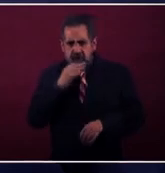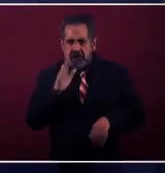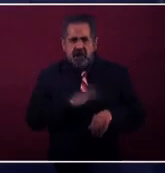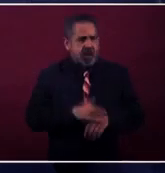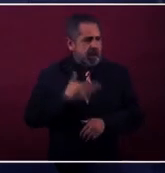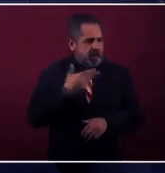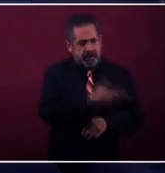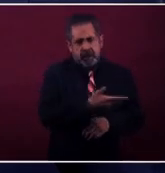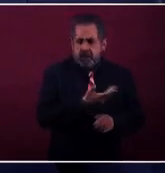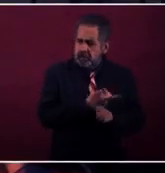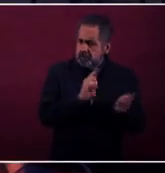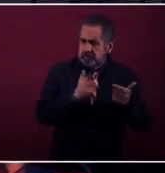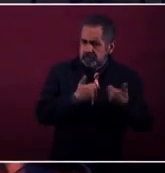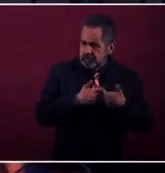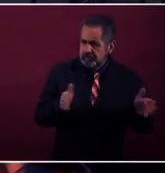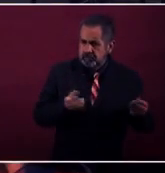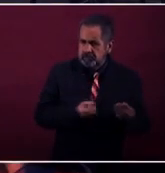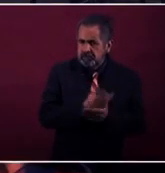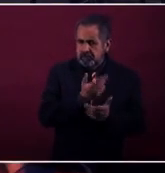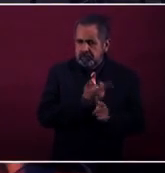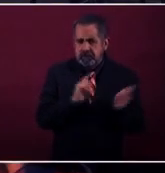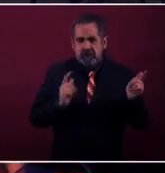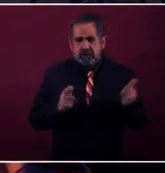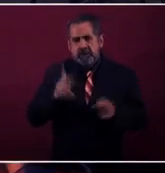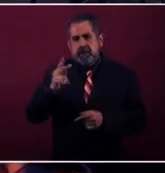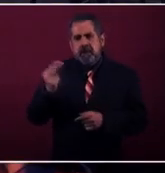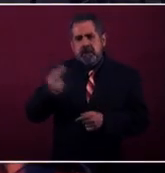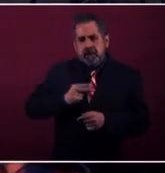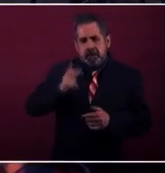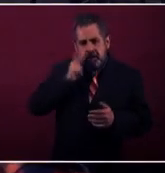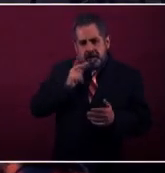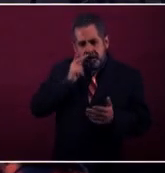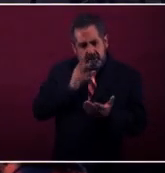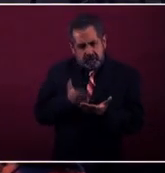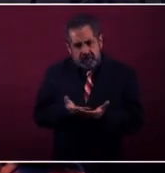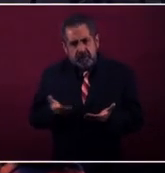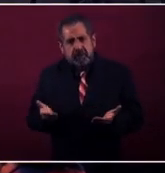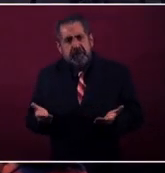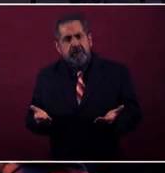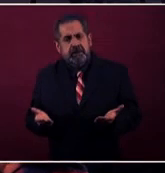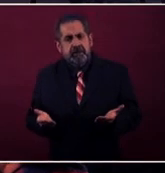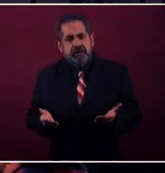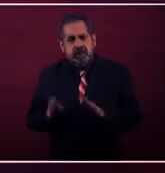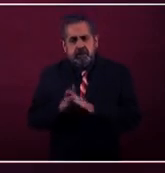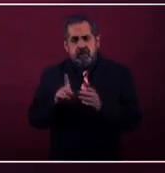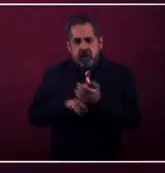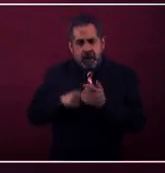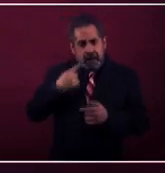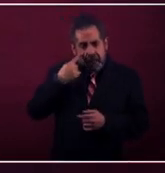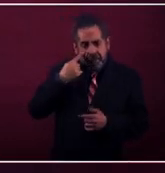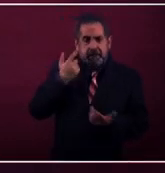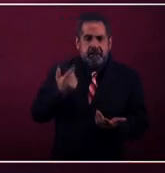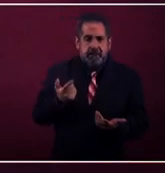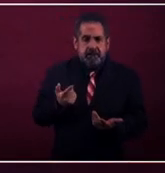pedimos su liberación, pero necesitamos tener